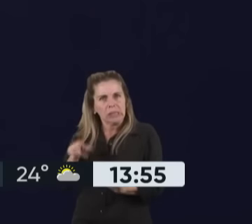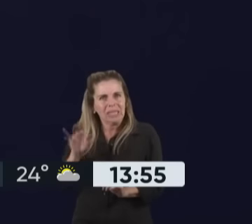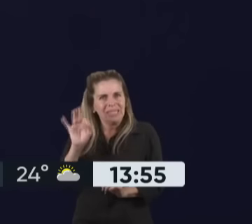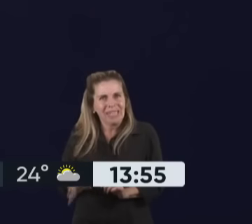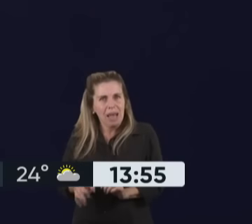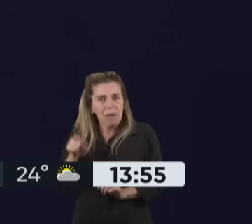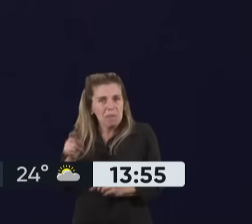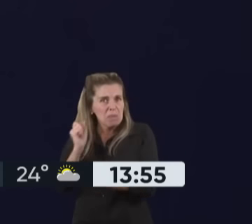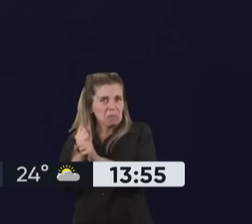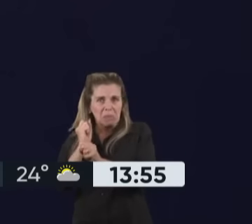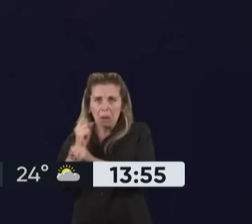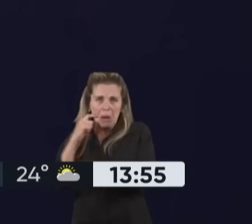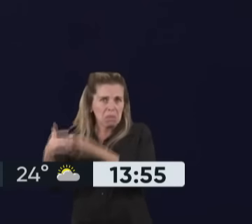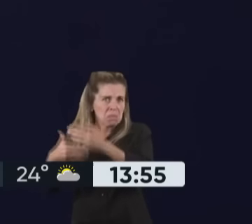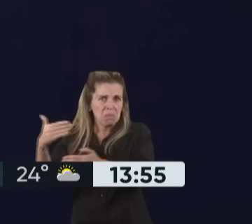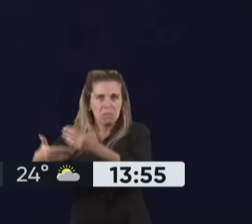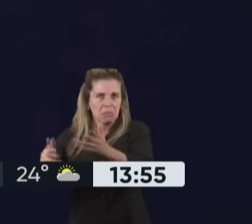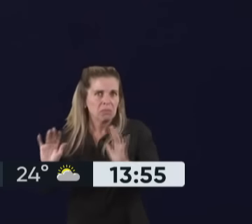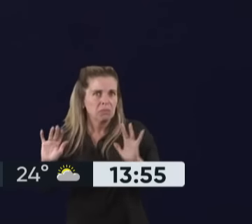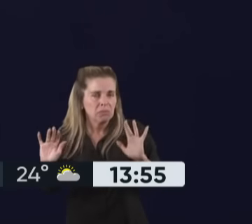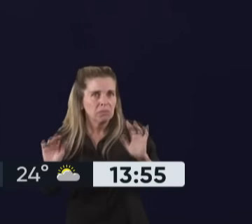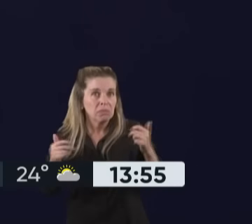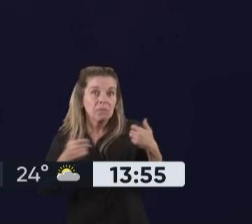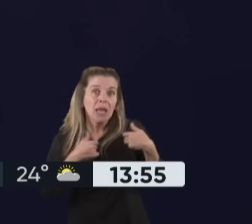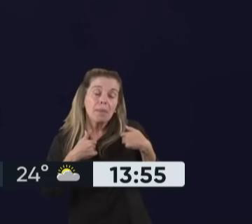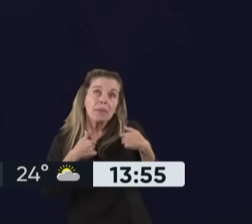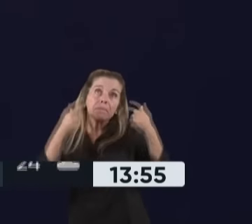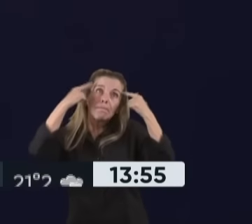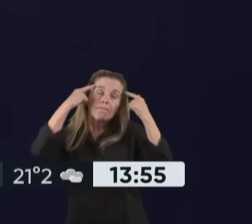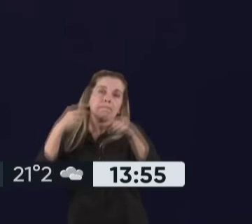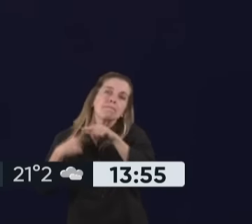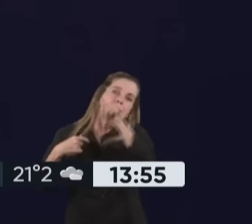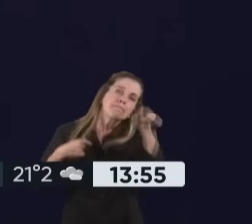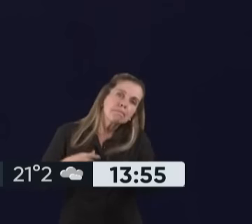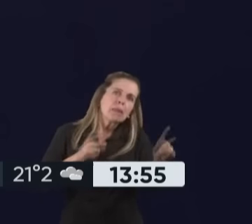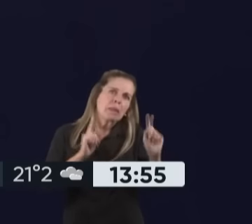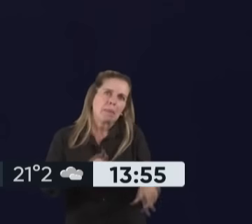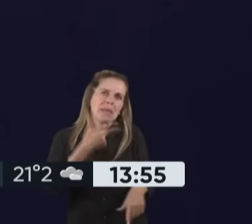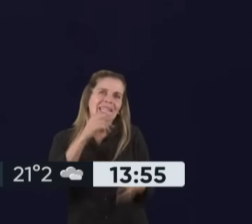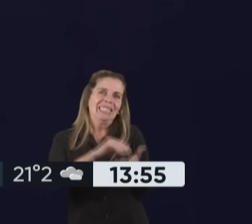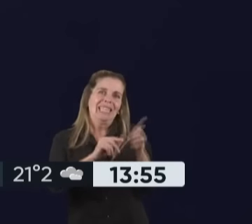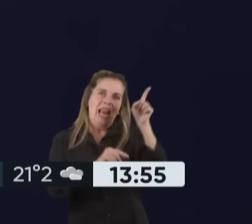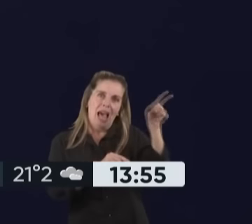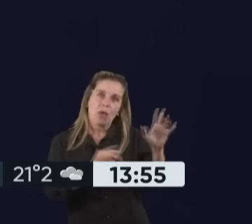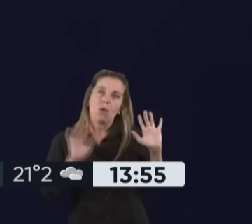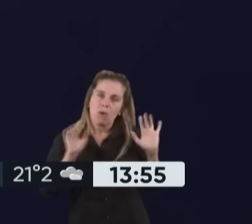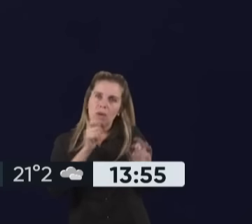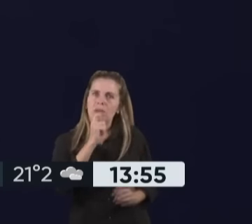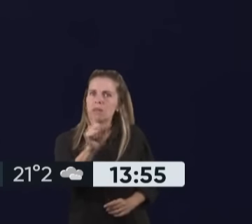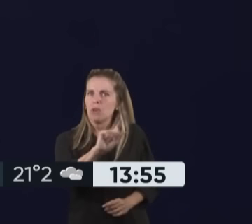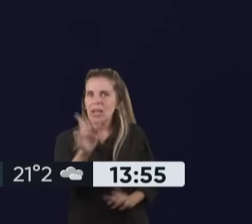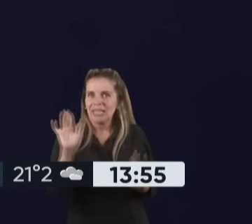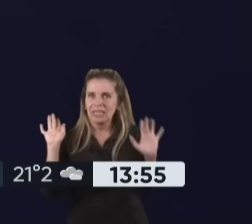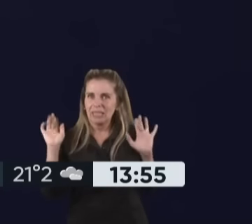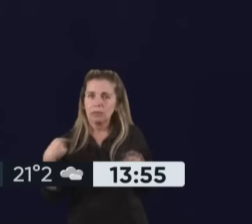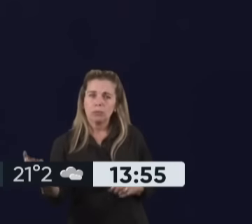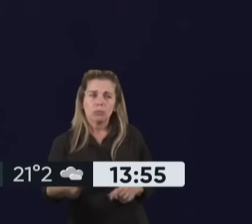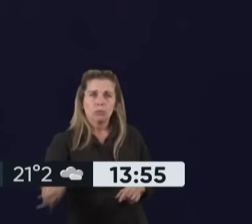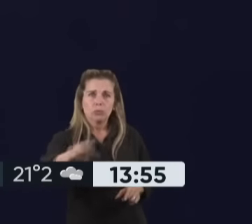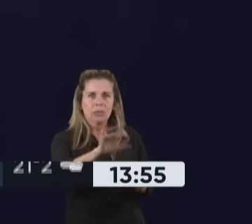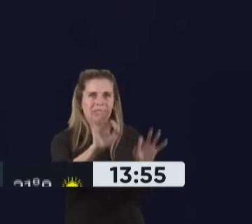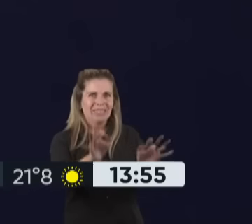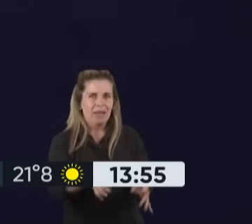tarea sigue. Y a mí me mandan a una batalla que tampoco es fácil, porque el año pasado, todos ustedes saben